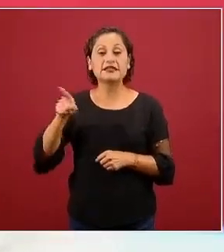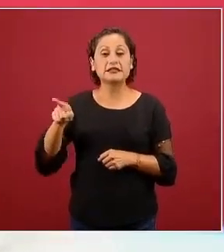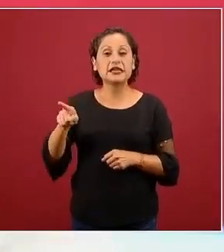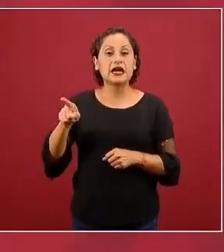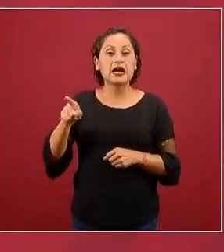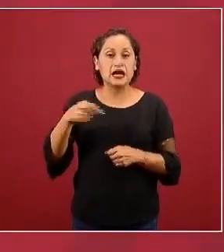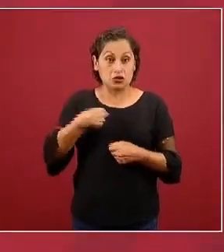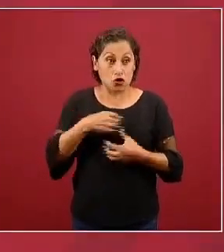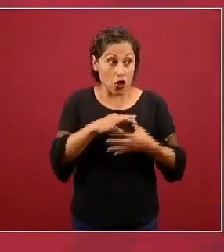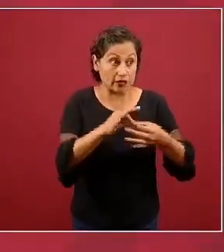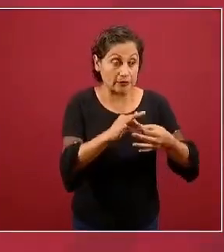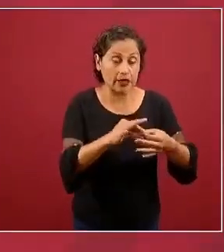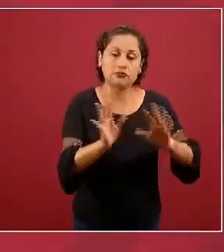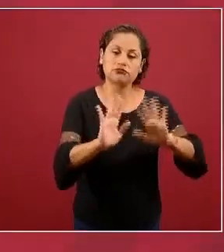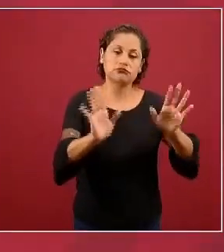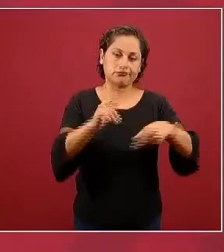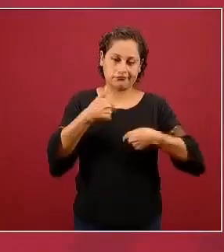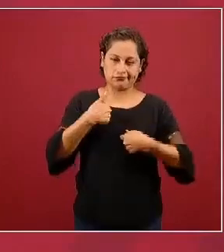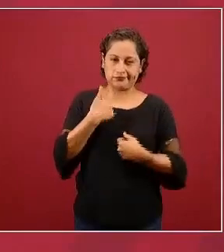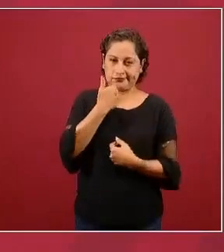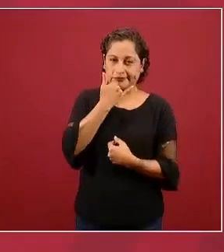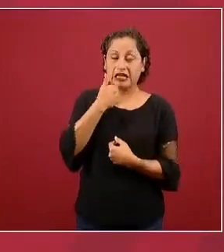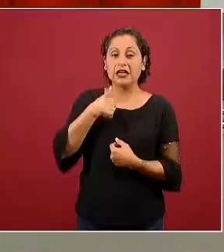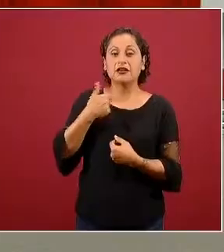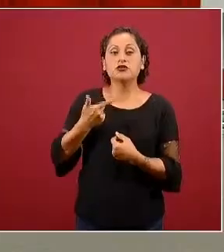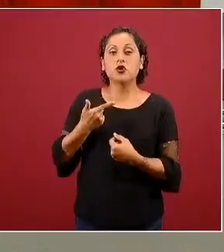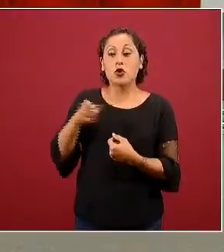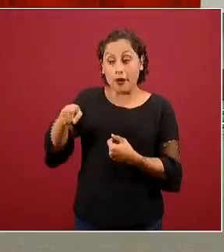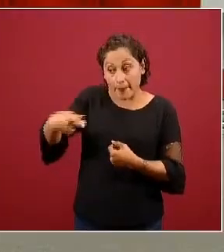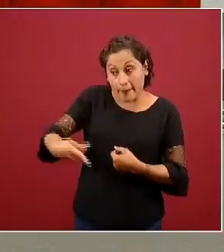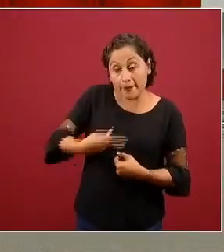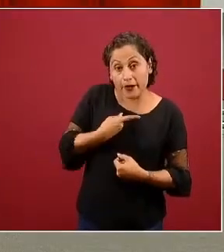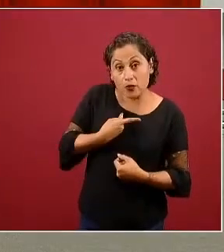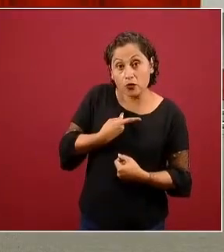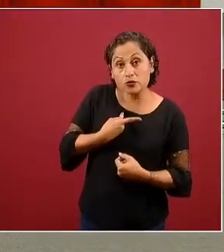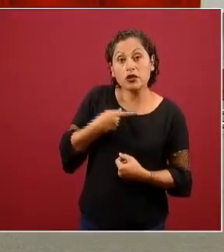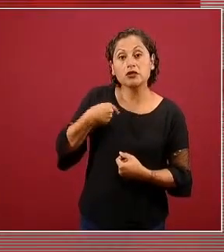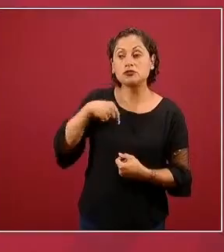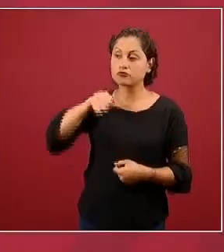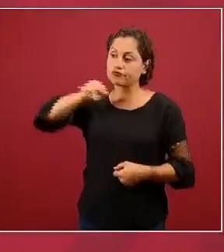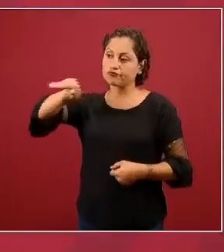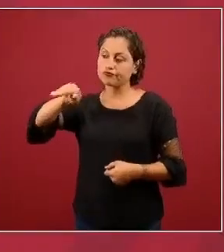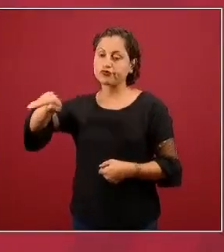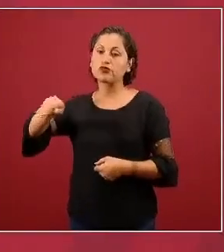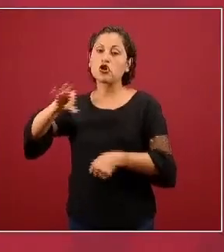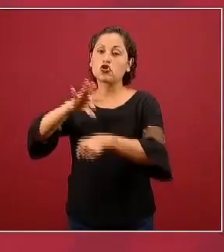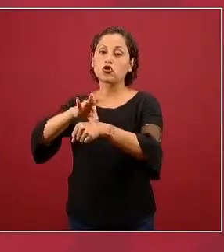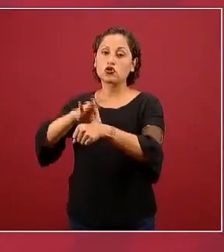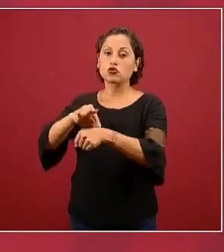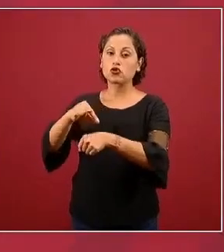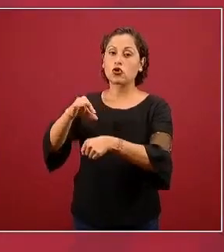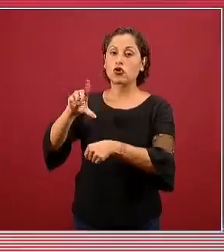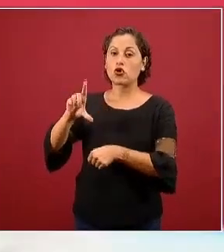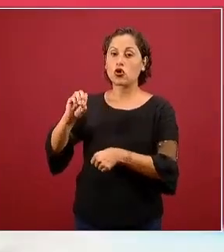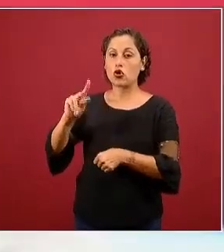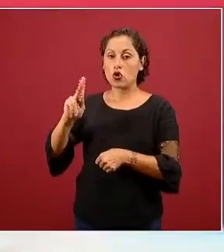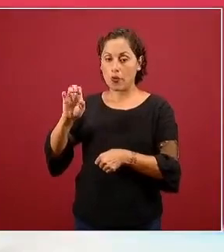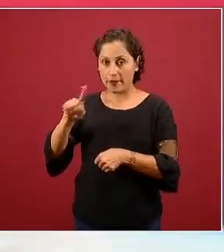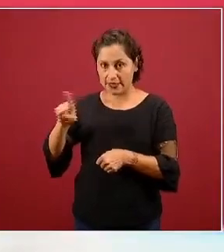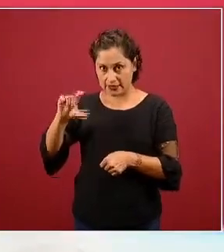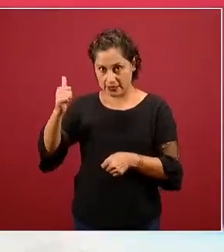le proponga tu servidor, a partir de esta pregunta, al doctor López-Gatell, que uno de los